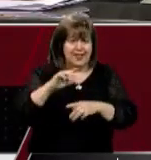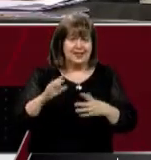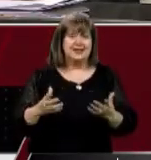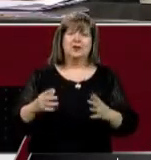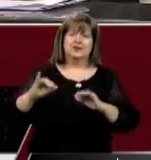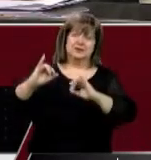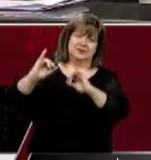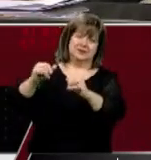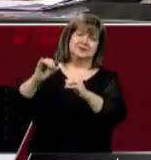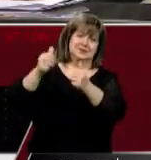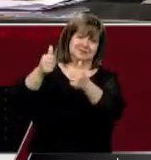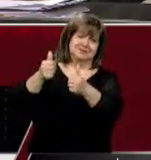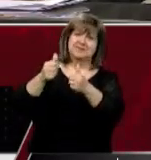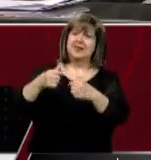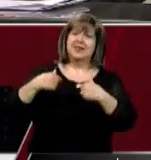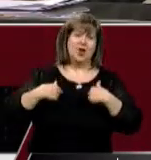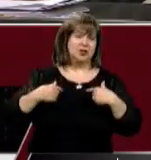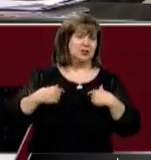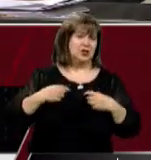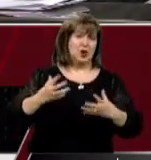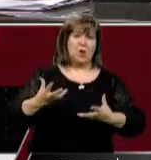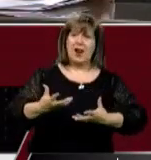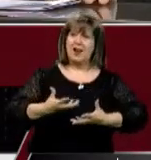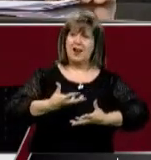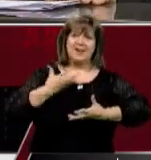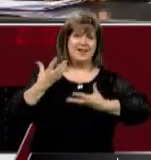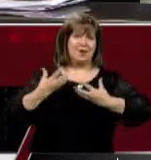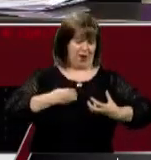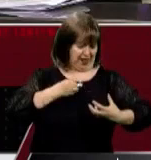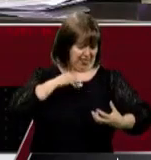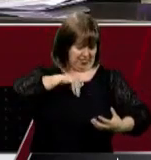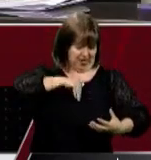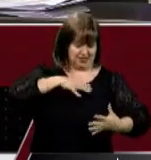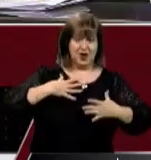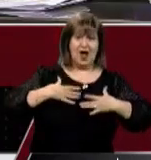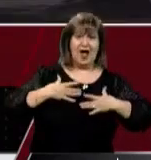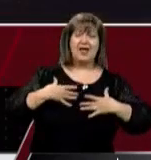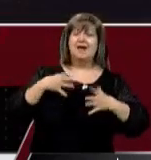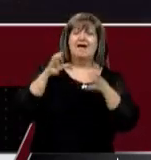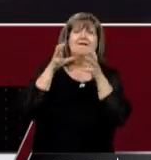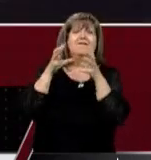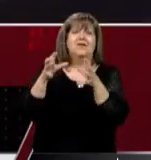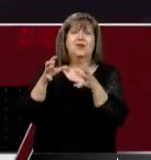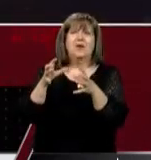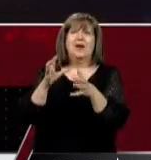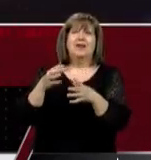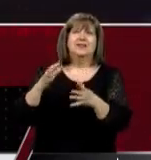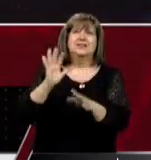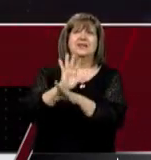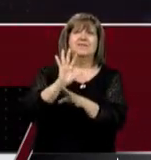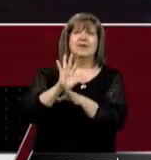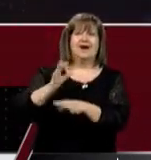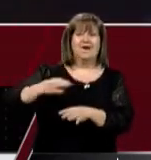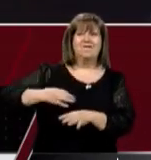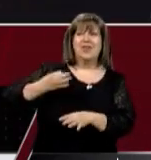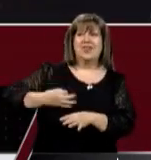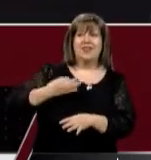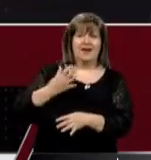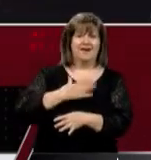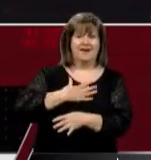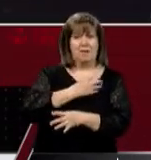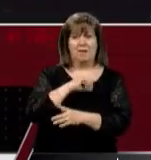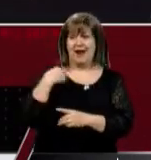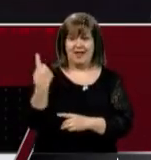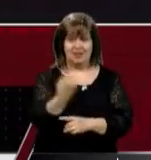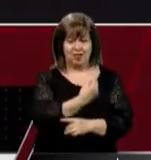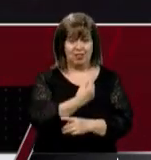gran, gran pasión, mucha pasión. ¿A dónde se, El hablando? fútbol es vida para nosotros. Y sí, como